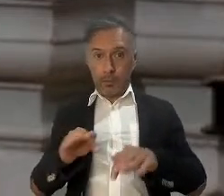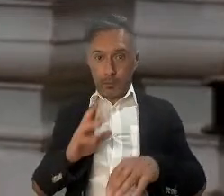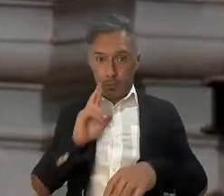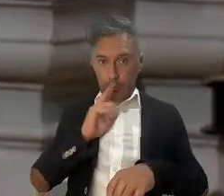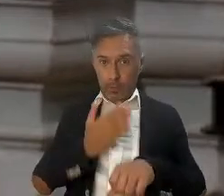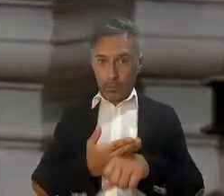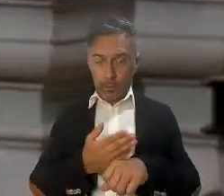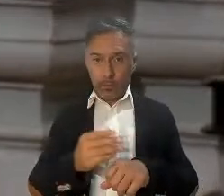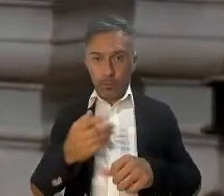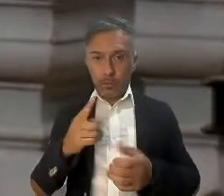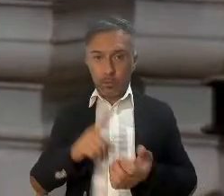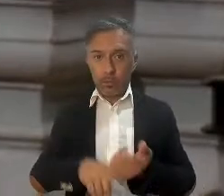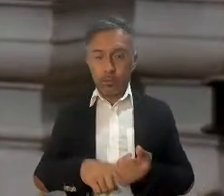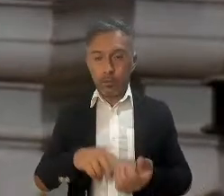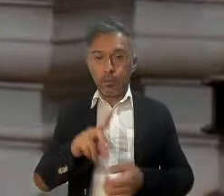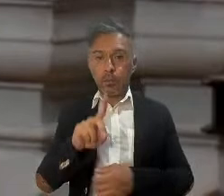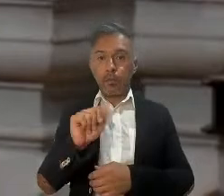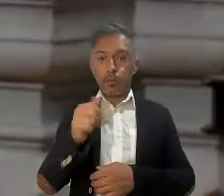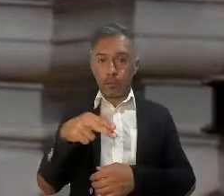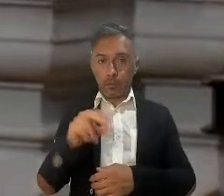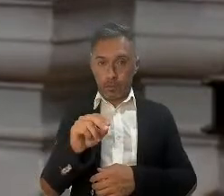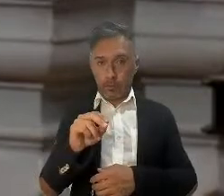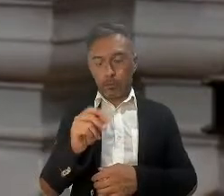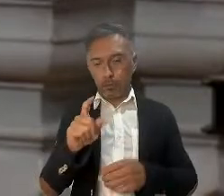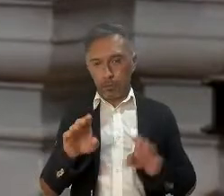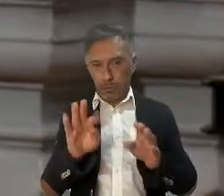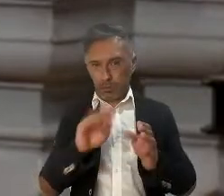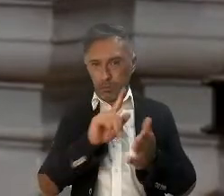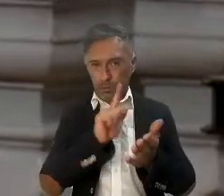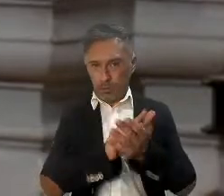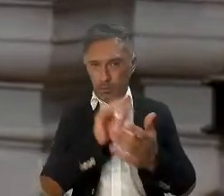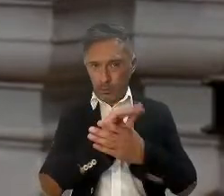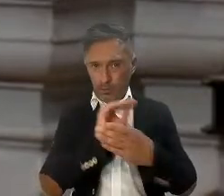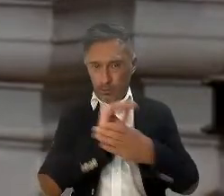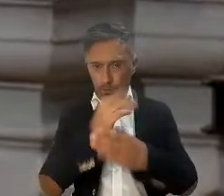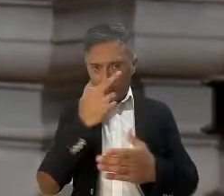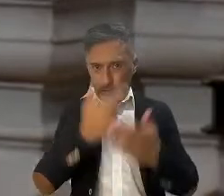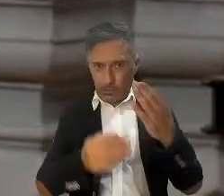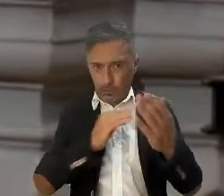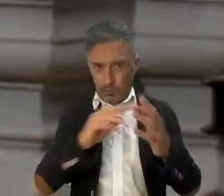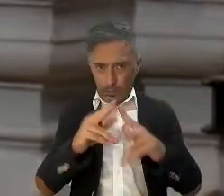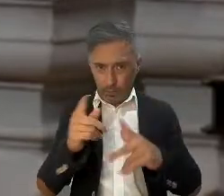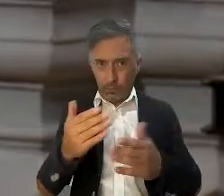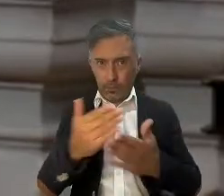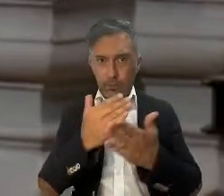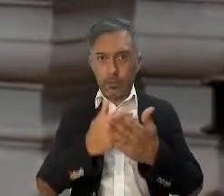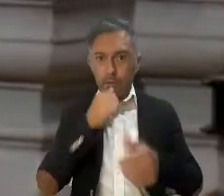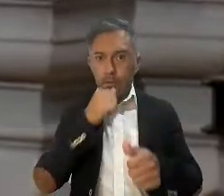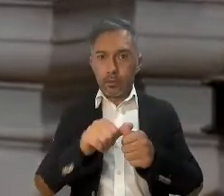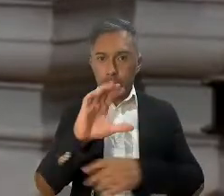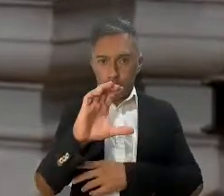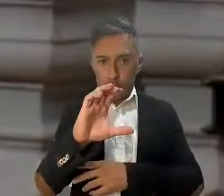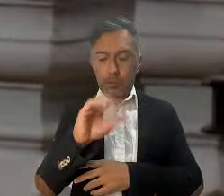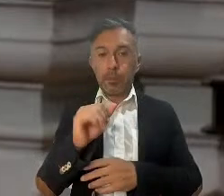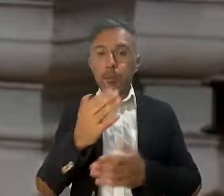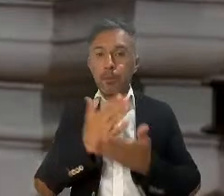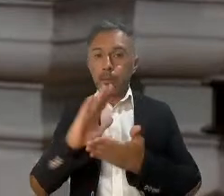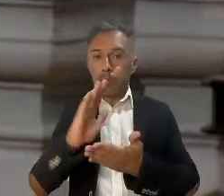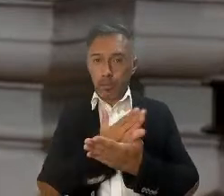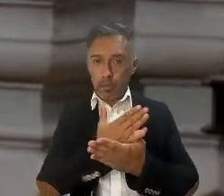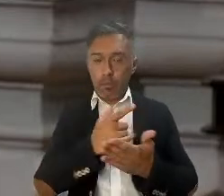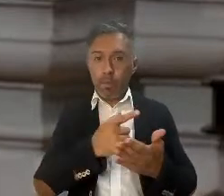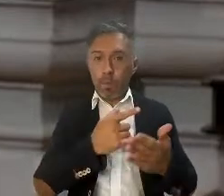patrimoniales causados por los actos u omisiones inciso se distinguir entre faltas graves y no graves y de